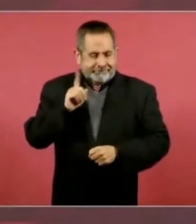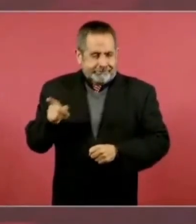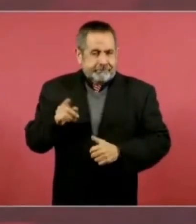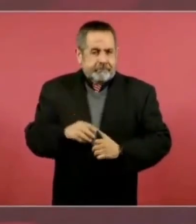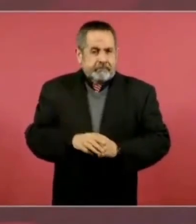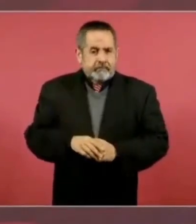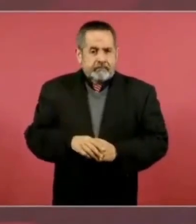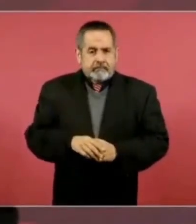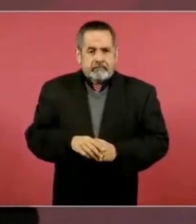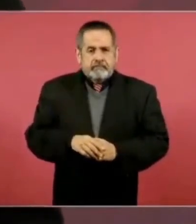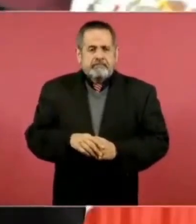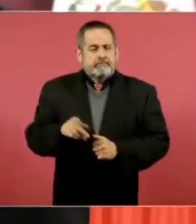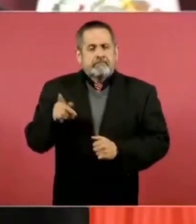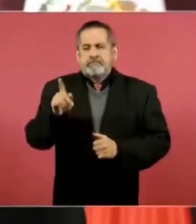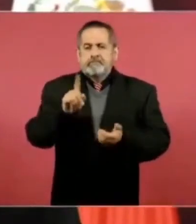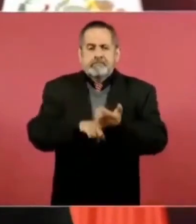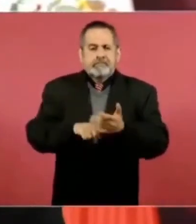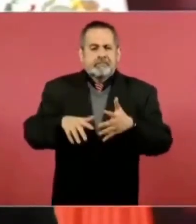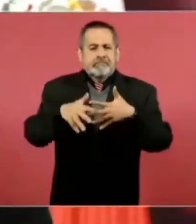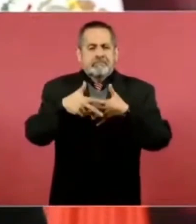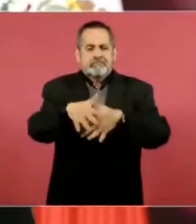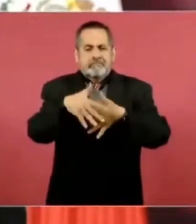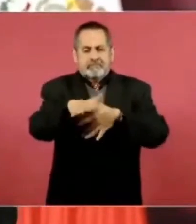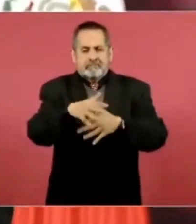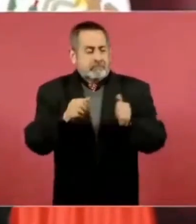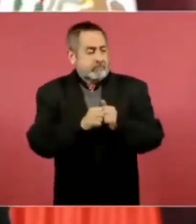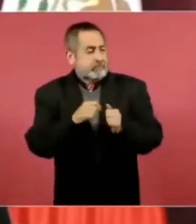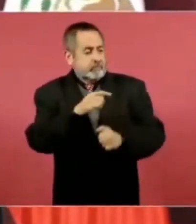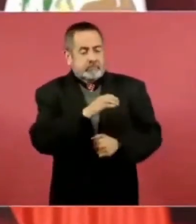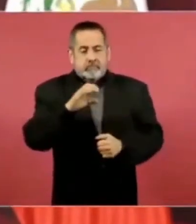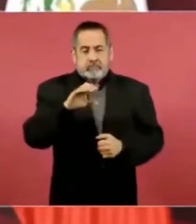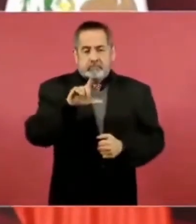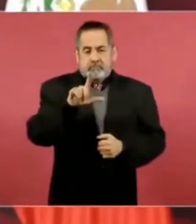una marcha de los de Claudia X. González.